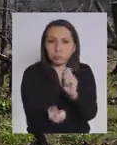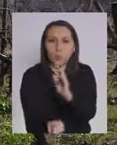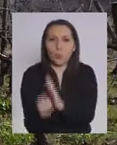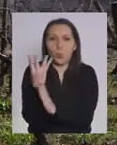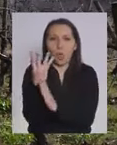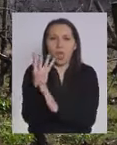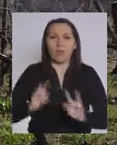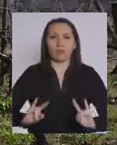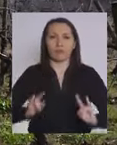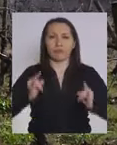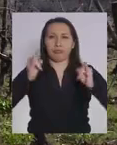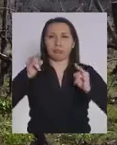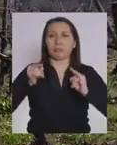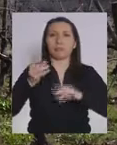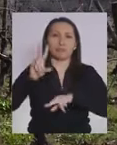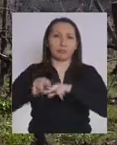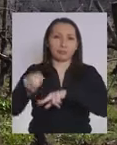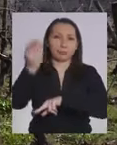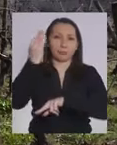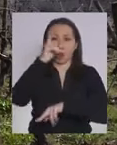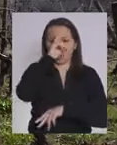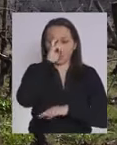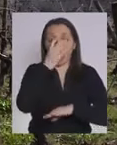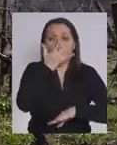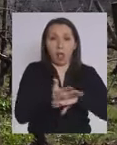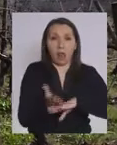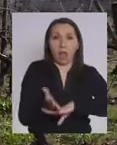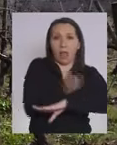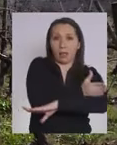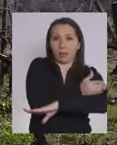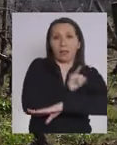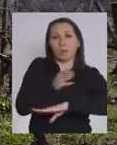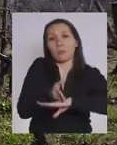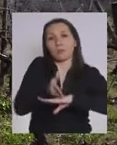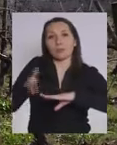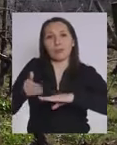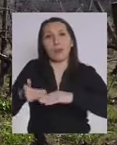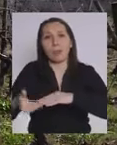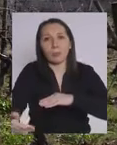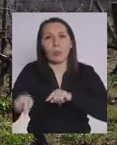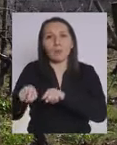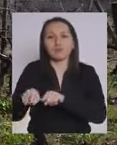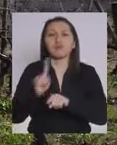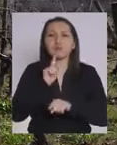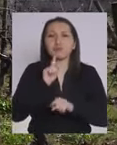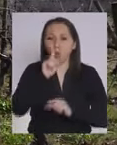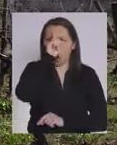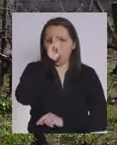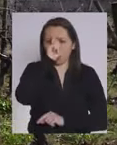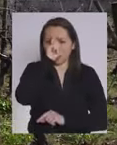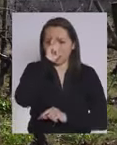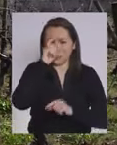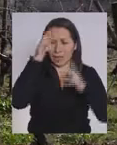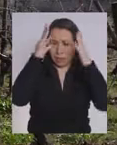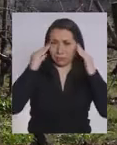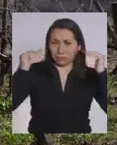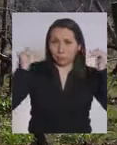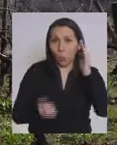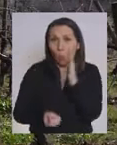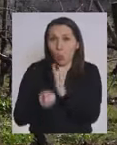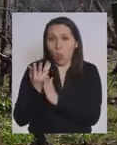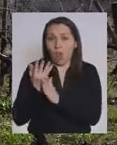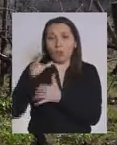infraestructura hospitalaria hay un antes y un después tenemos ya un hospital completamente nuevo como